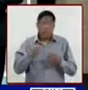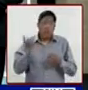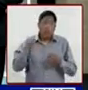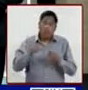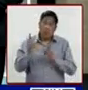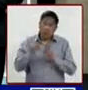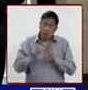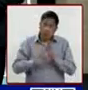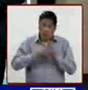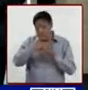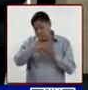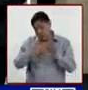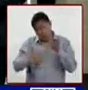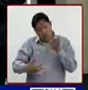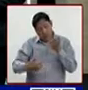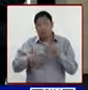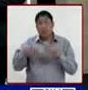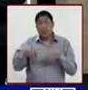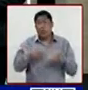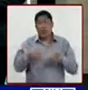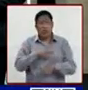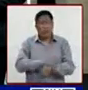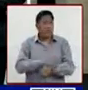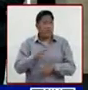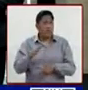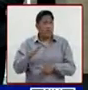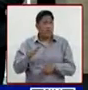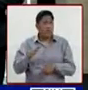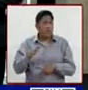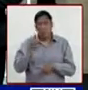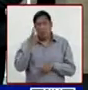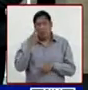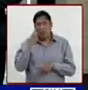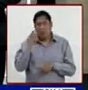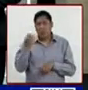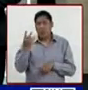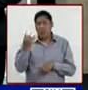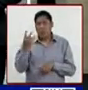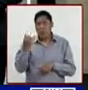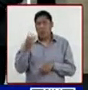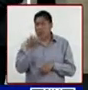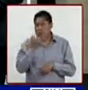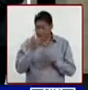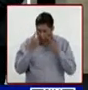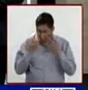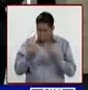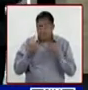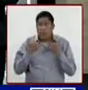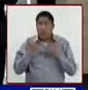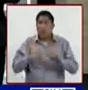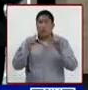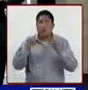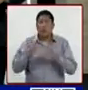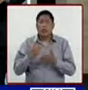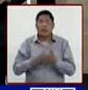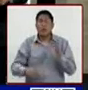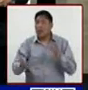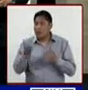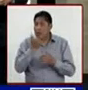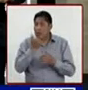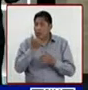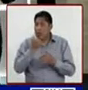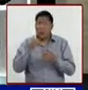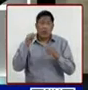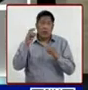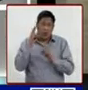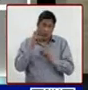lista que también, por supuesto, se tiene que ejecutar, que llegan, por lo menos conocemos, a 12. Vamos a ver todavía qué es lo que sucede con este